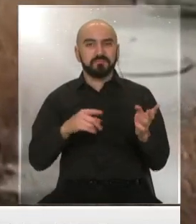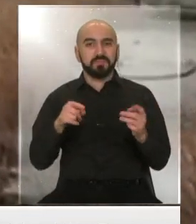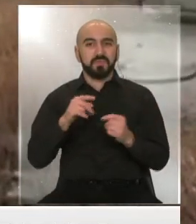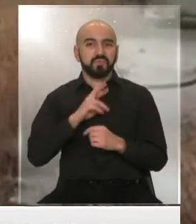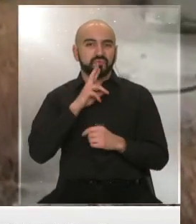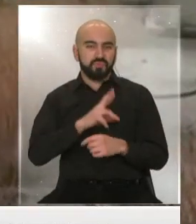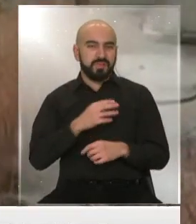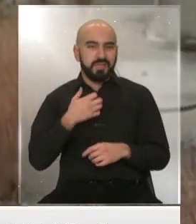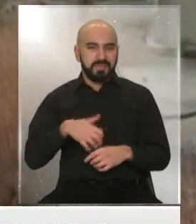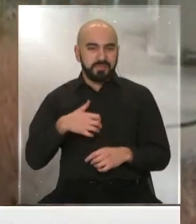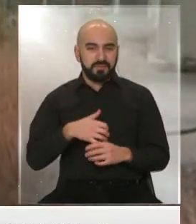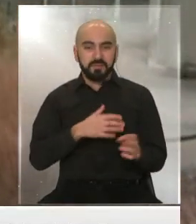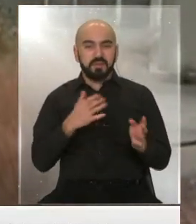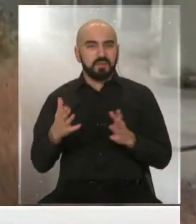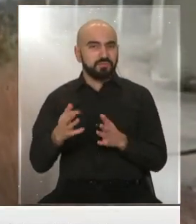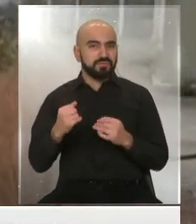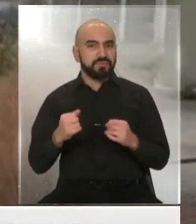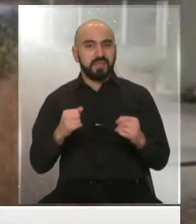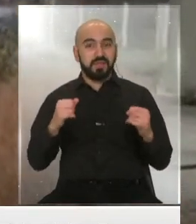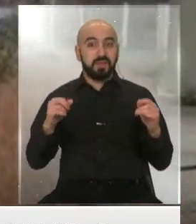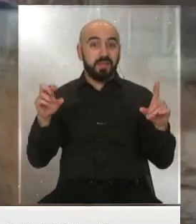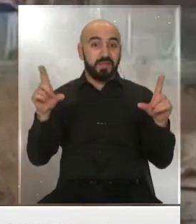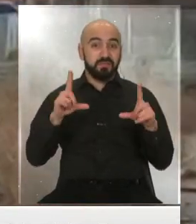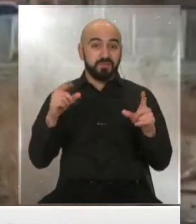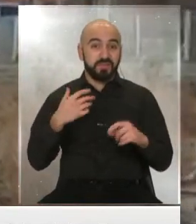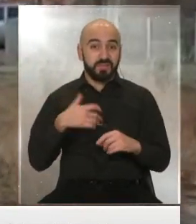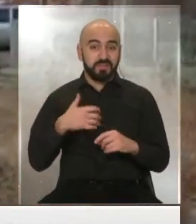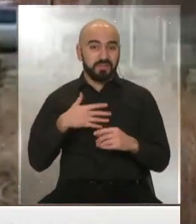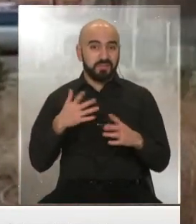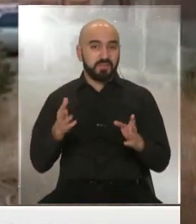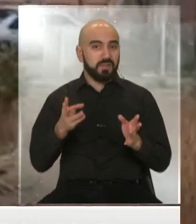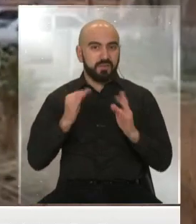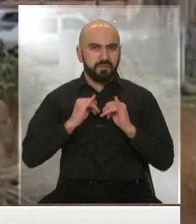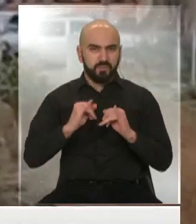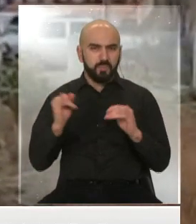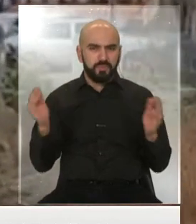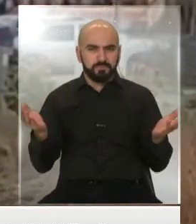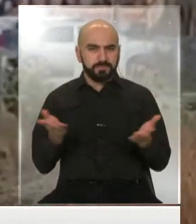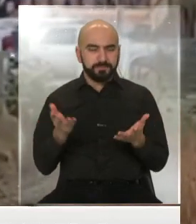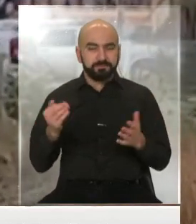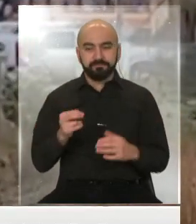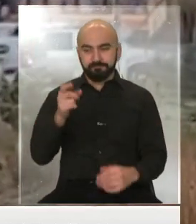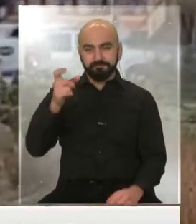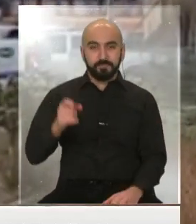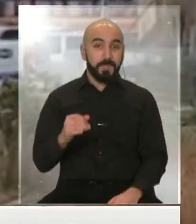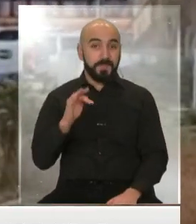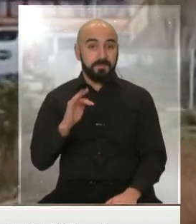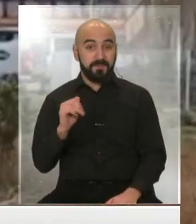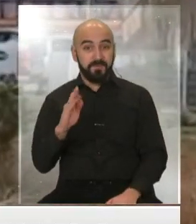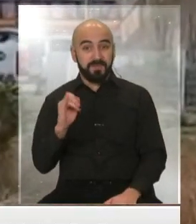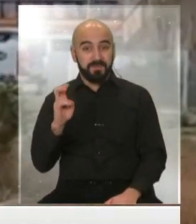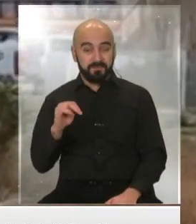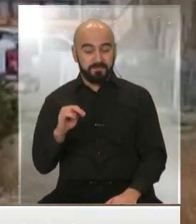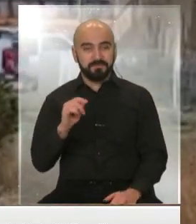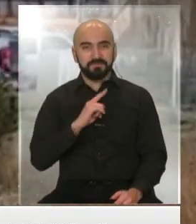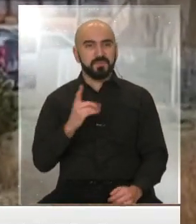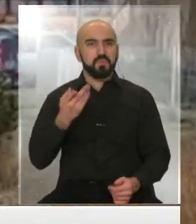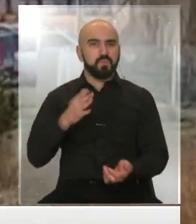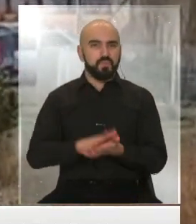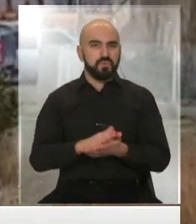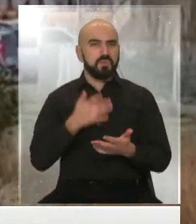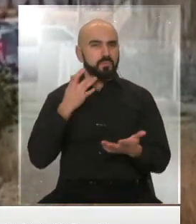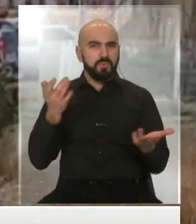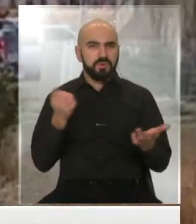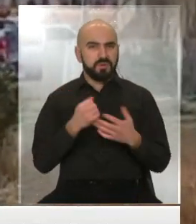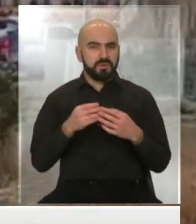los medios trasandinos, el resultado preliminar de ese estudio forense indicó que Fabián Gutiérrez murió por una asfixia